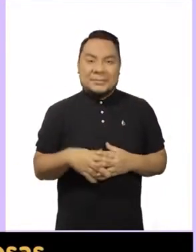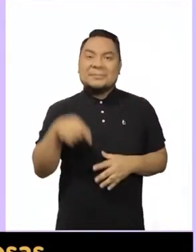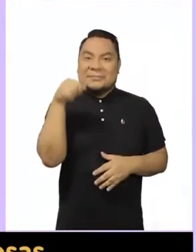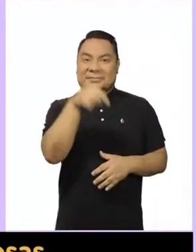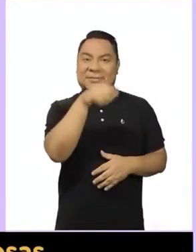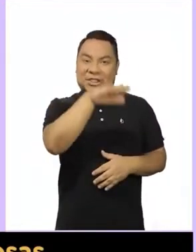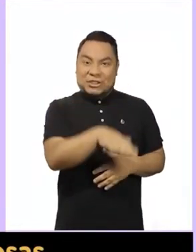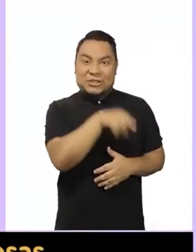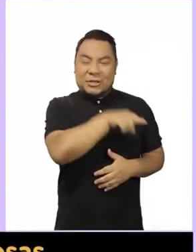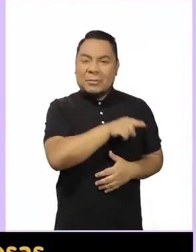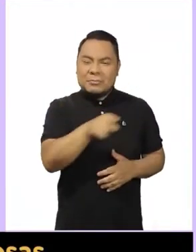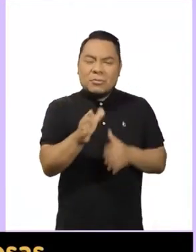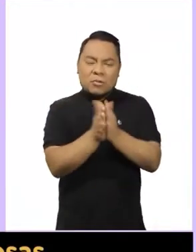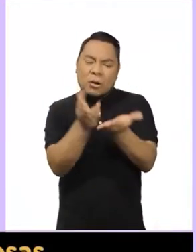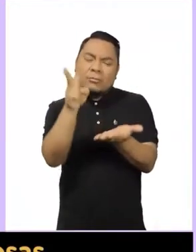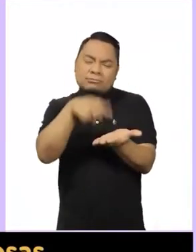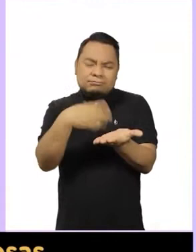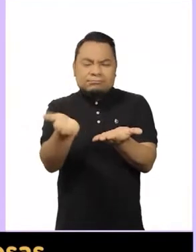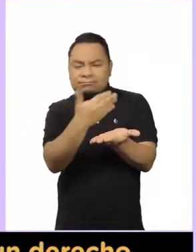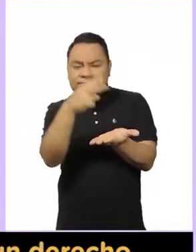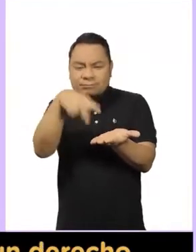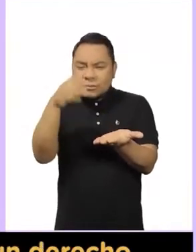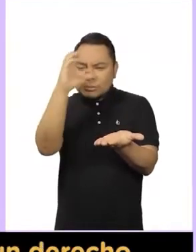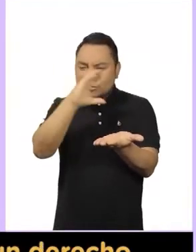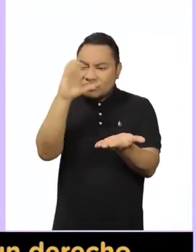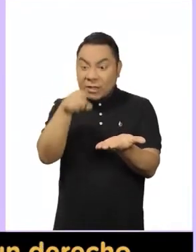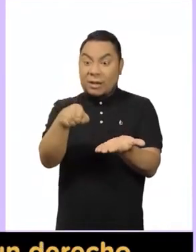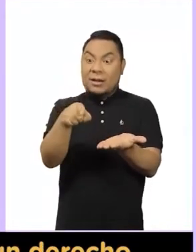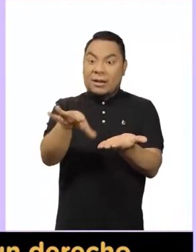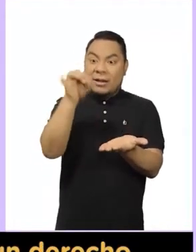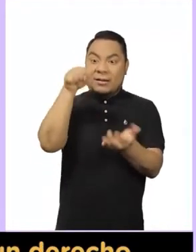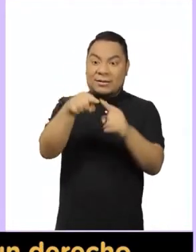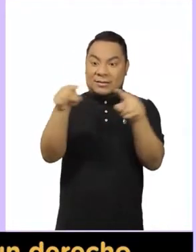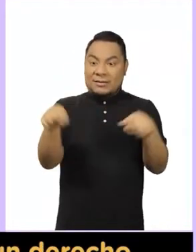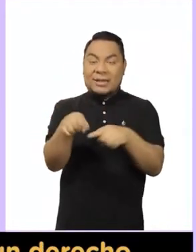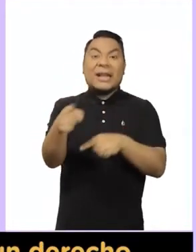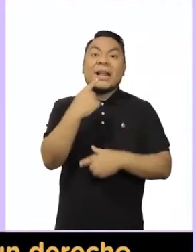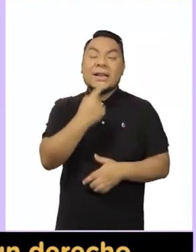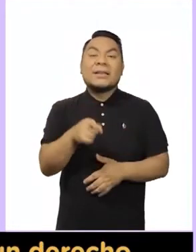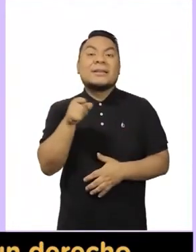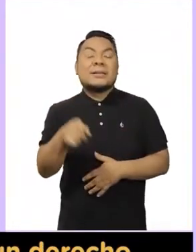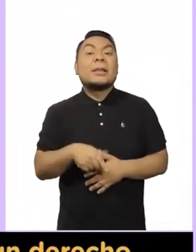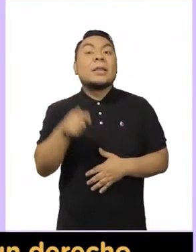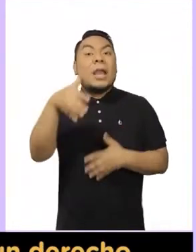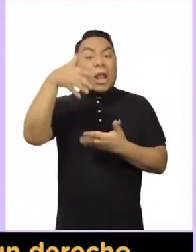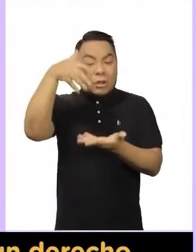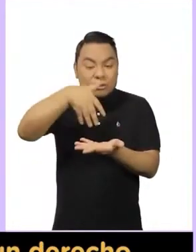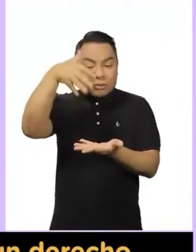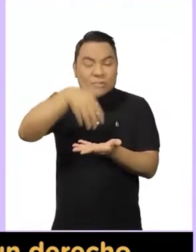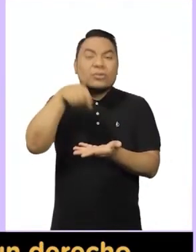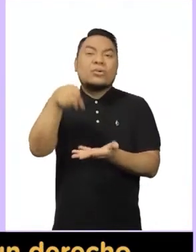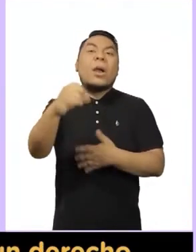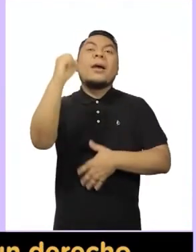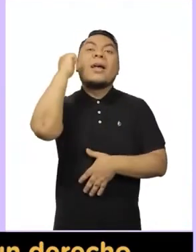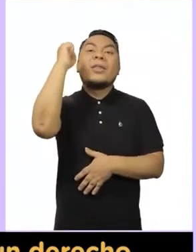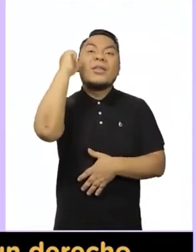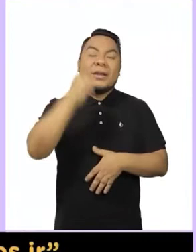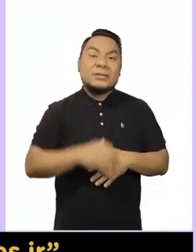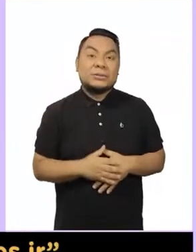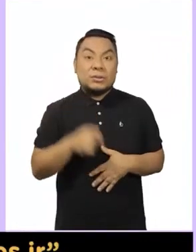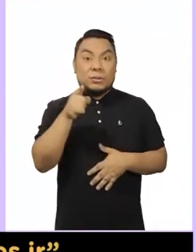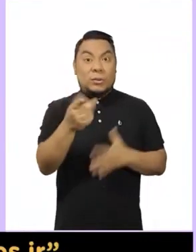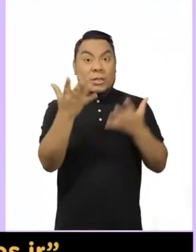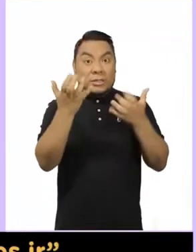Y fue así que revisando entre sus cosas, encontró un cartel que decía: estudiar es un